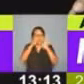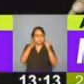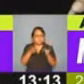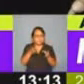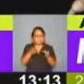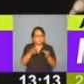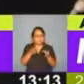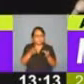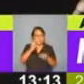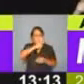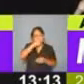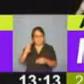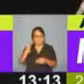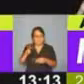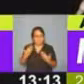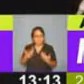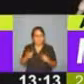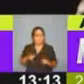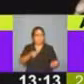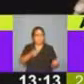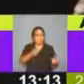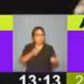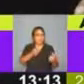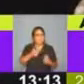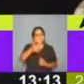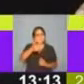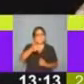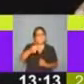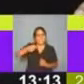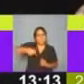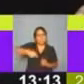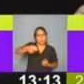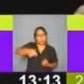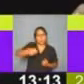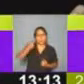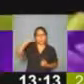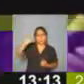adherido, puede gozar de las 6 cuotas sin intereses, ¿no? Con tarjetas del Banco Macro.